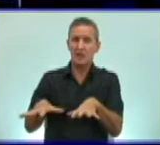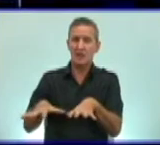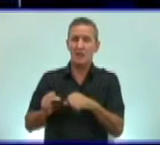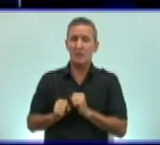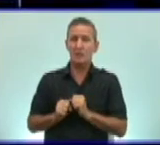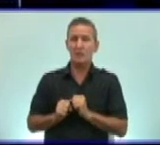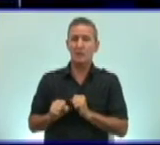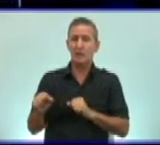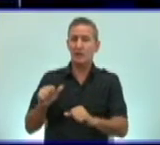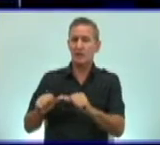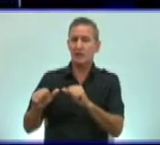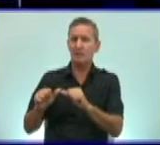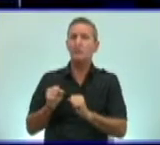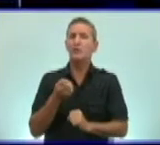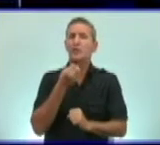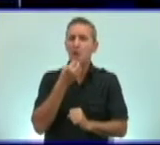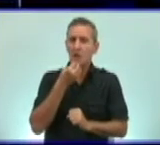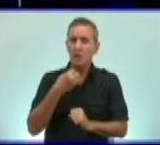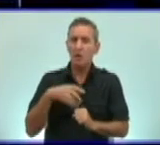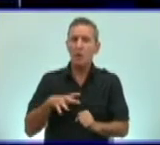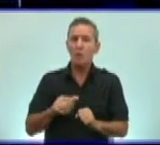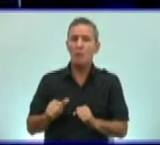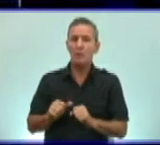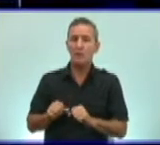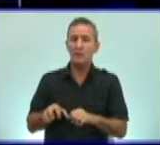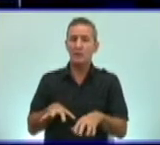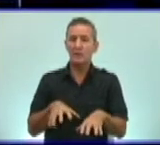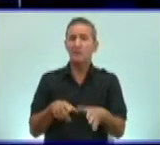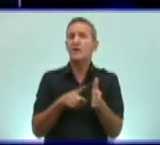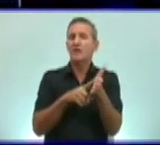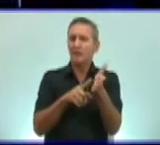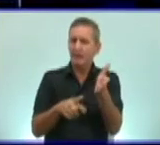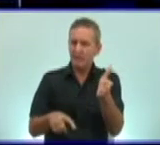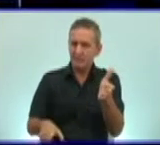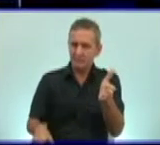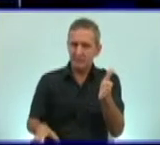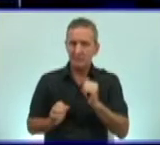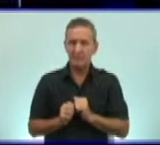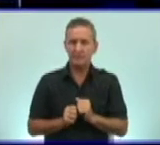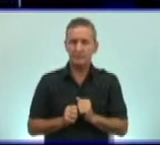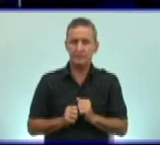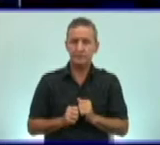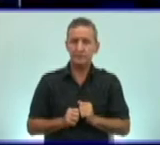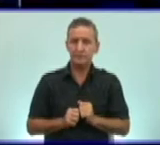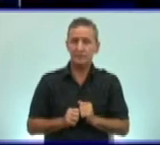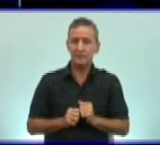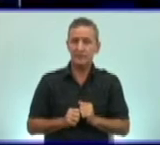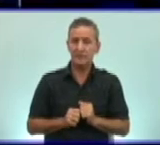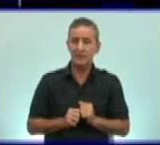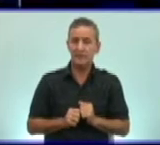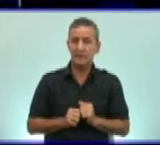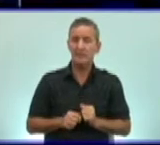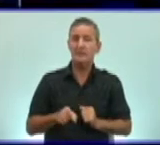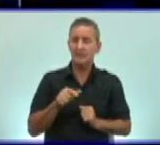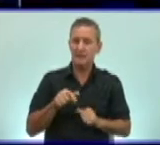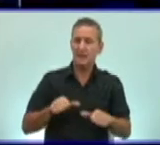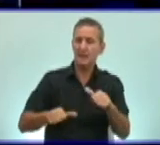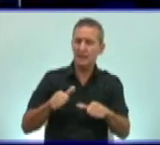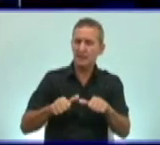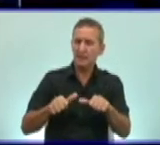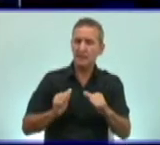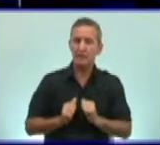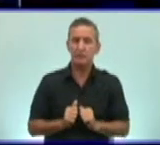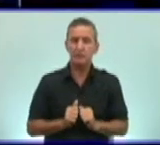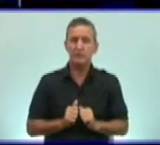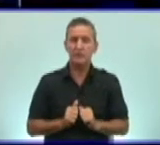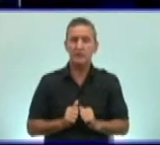sustancia pueda entonces, en disolución, conducir la corriente eléctrica. Y así entonces consideraríamos a esa sustancia como